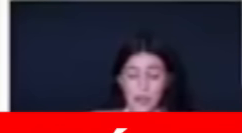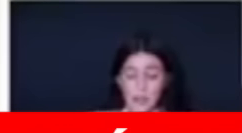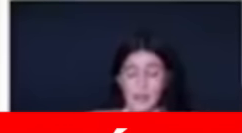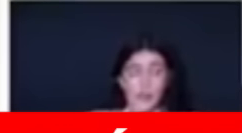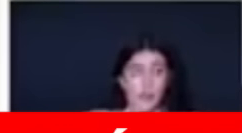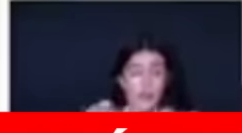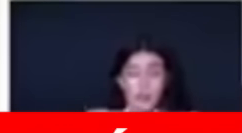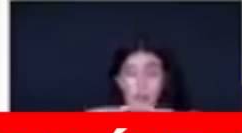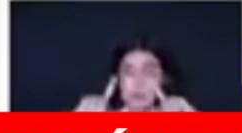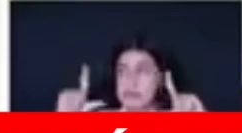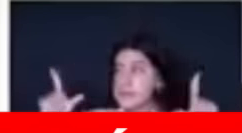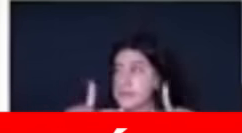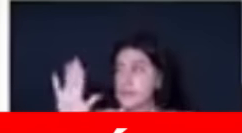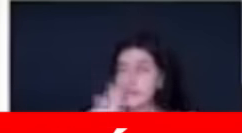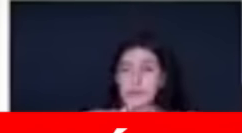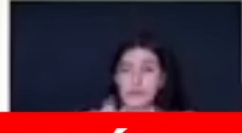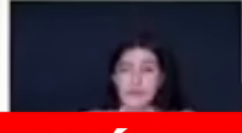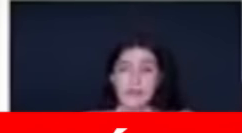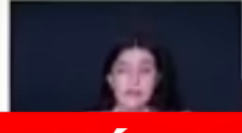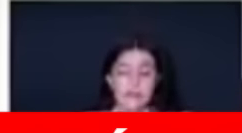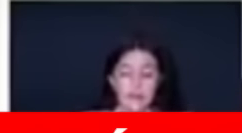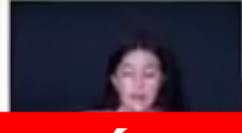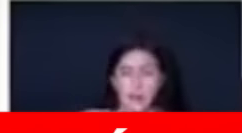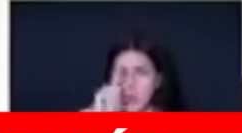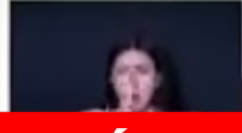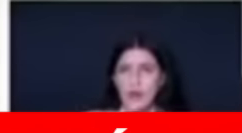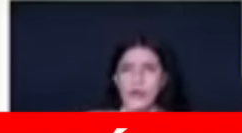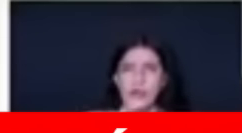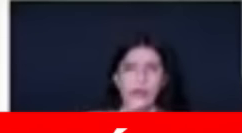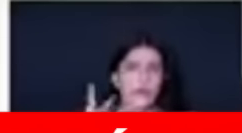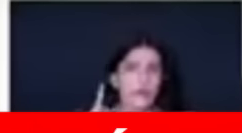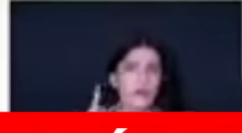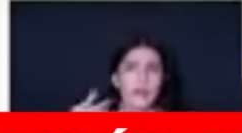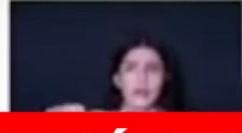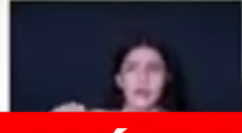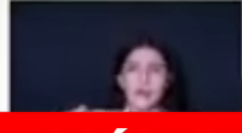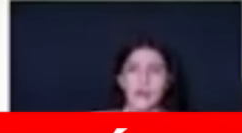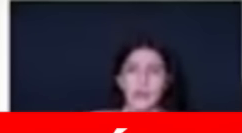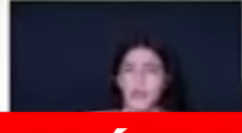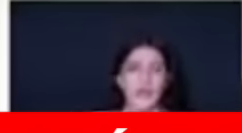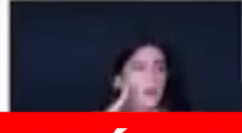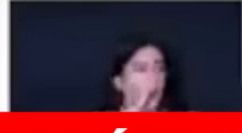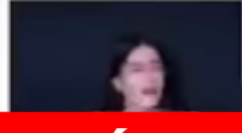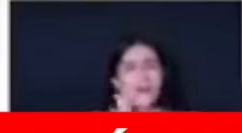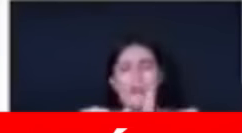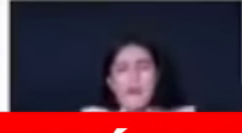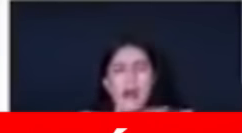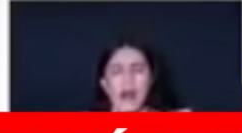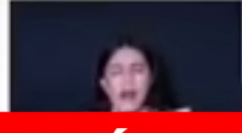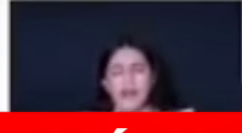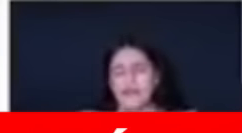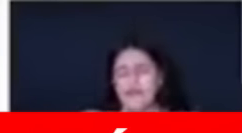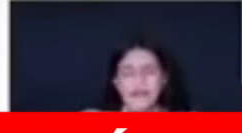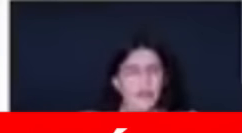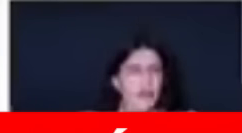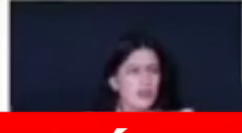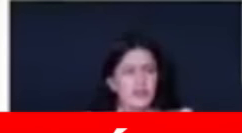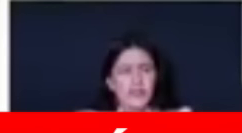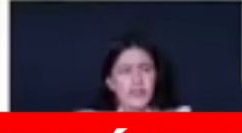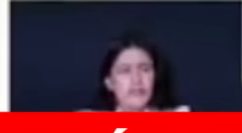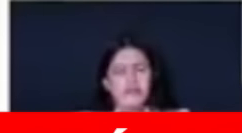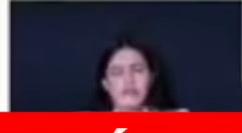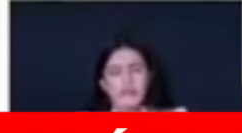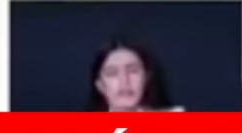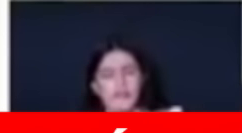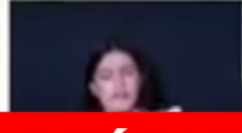despertar. Porque pensé que en Morena veía un mal gobierno, un gobierno que no daba